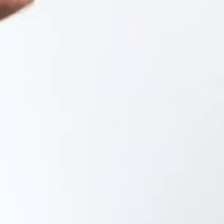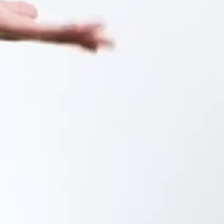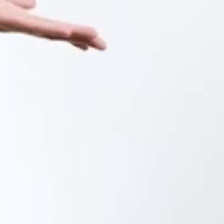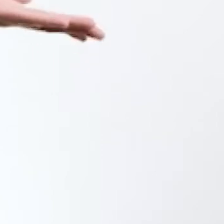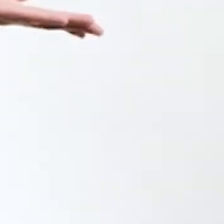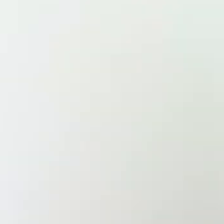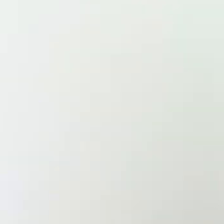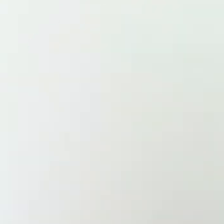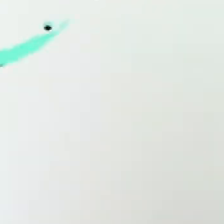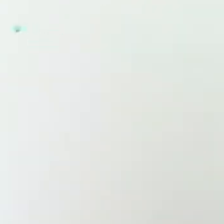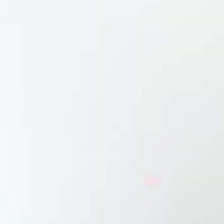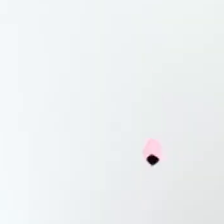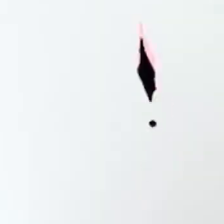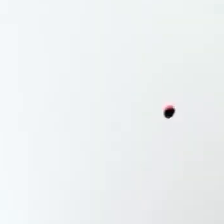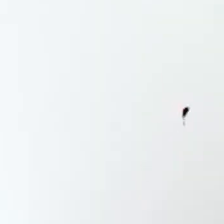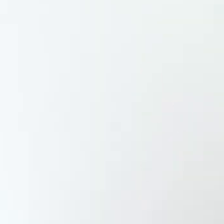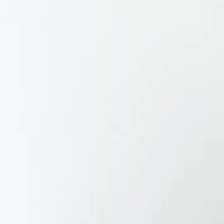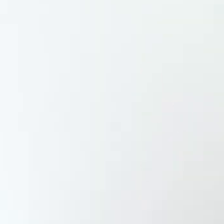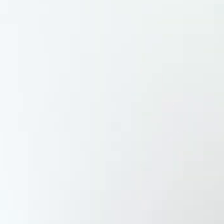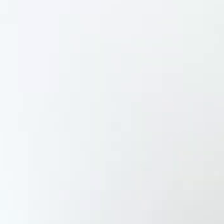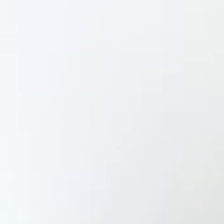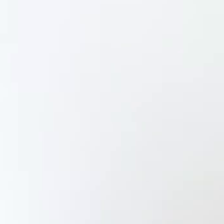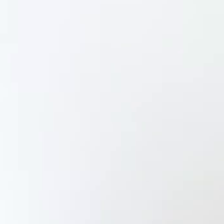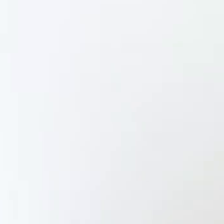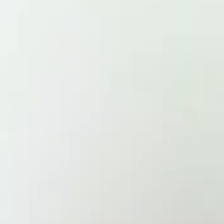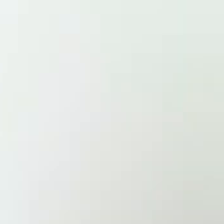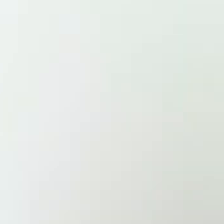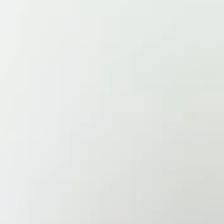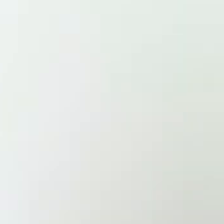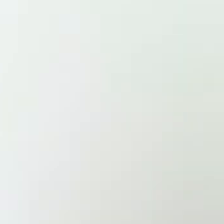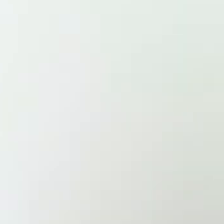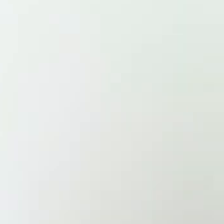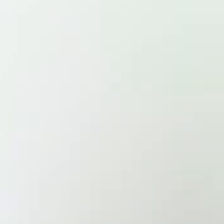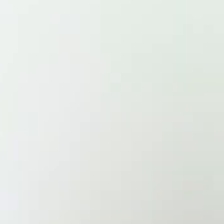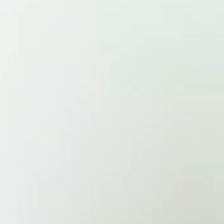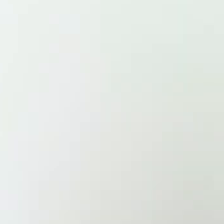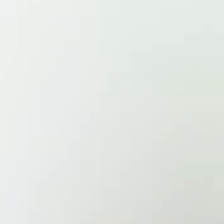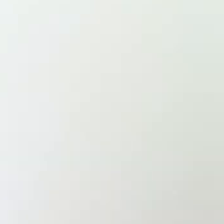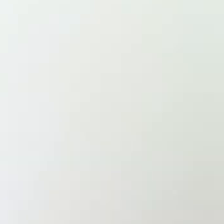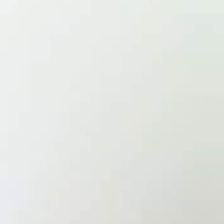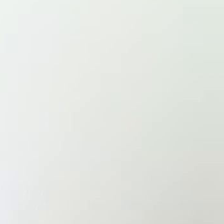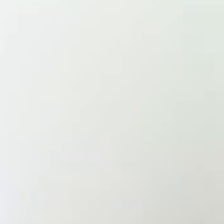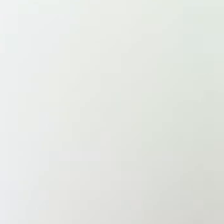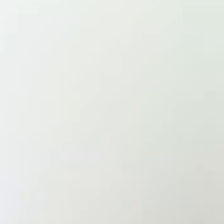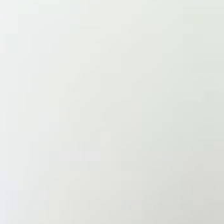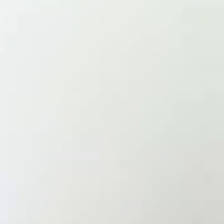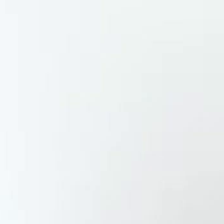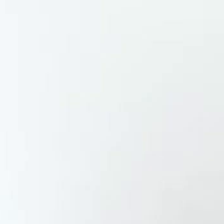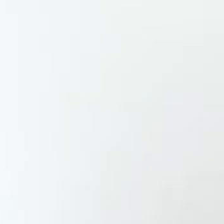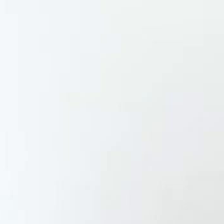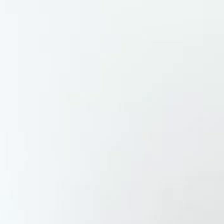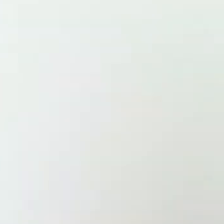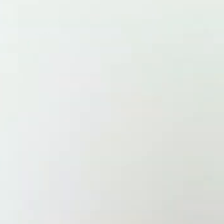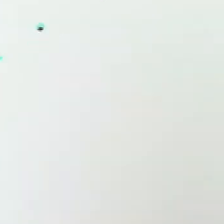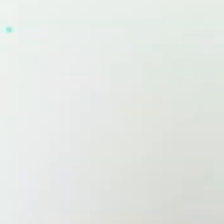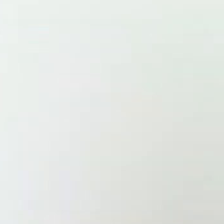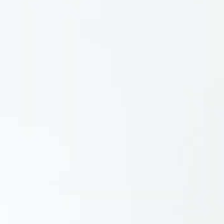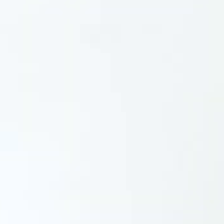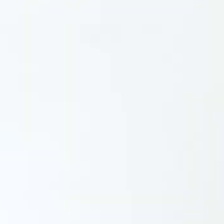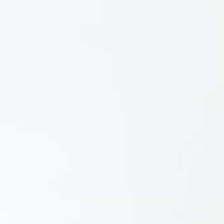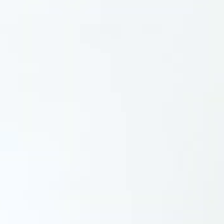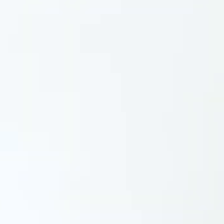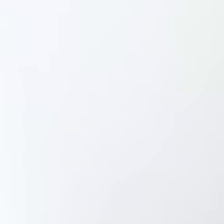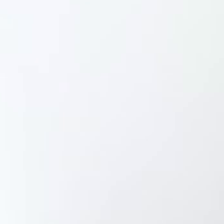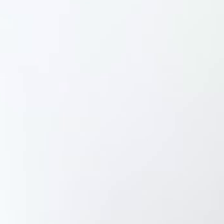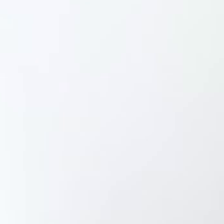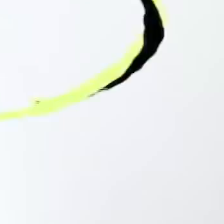Solo falto yo. ¿Y yo? ¿Y yo? Y no me la voy a jugar. En mi casa ya todos están protegidos. La vacuna sí funciona. Reforzar la protección